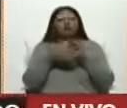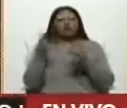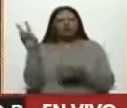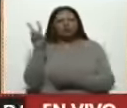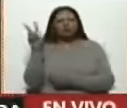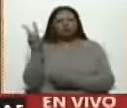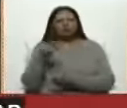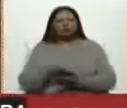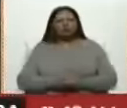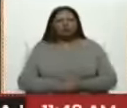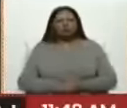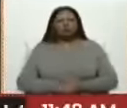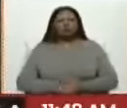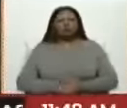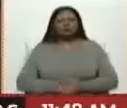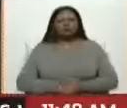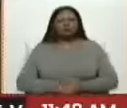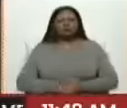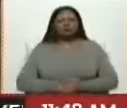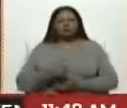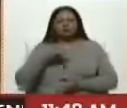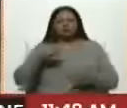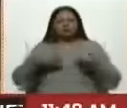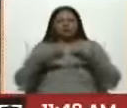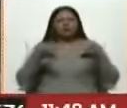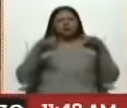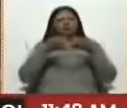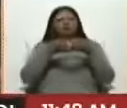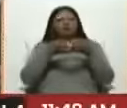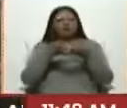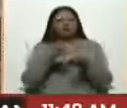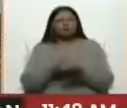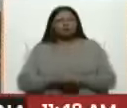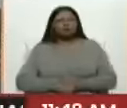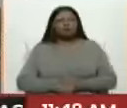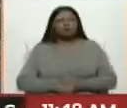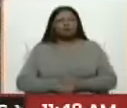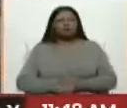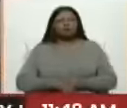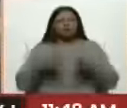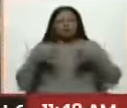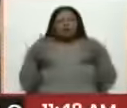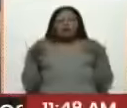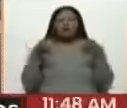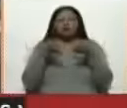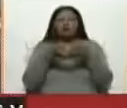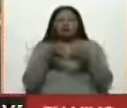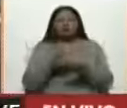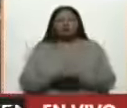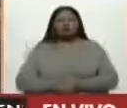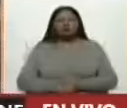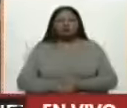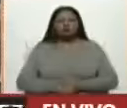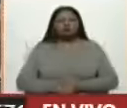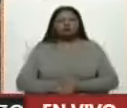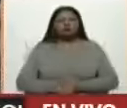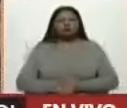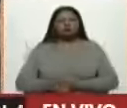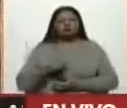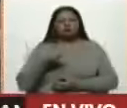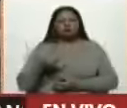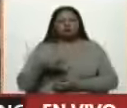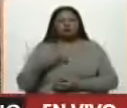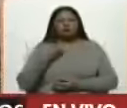Nosotros somos un equipo, un gran equipo, nosotros podemos tener